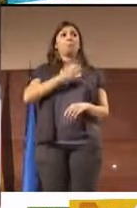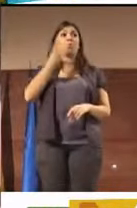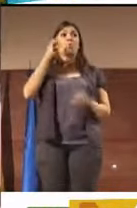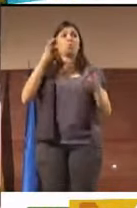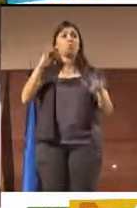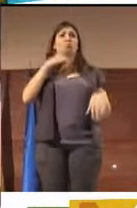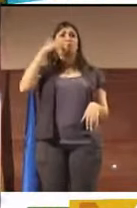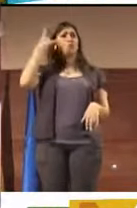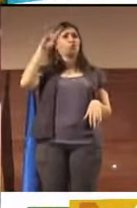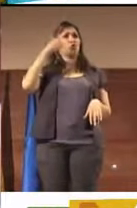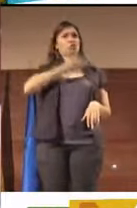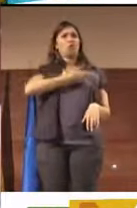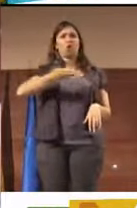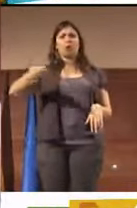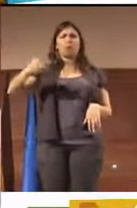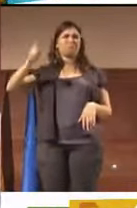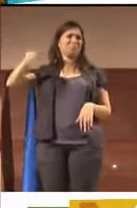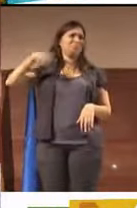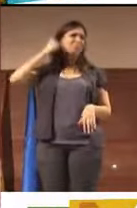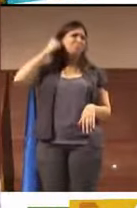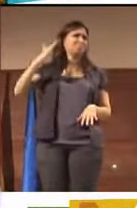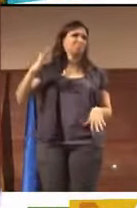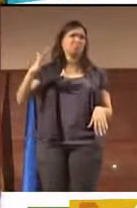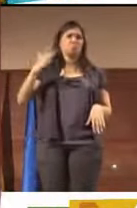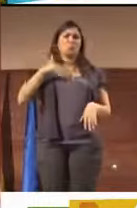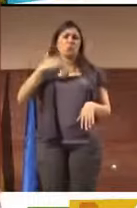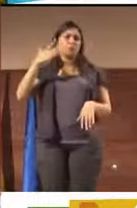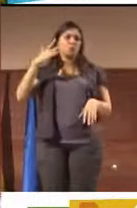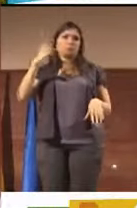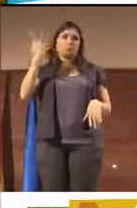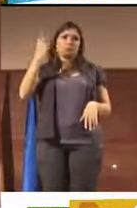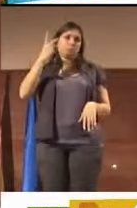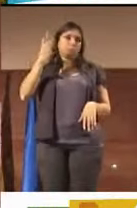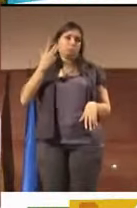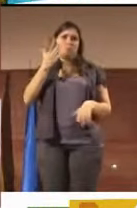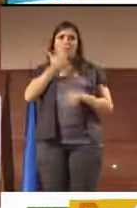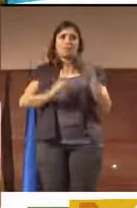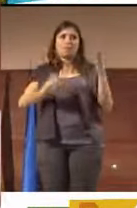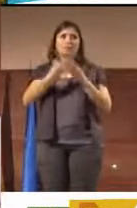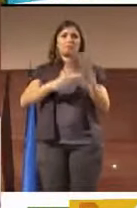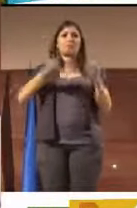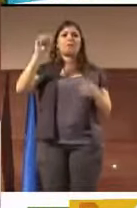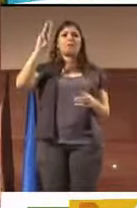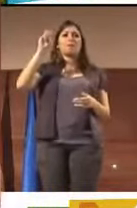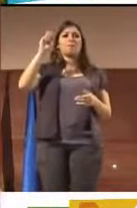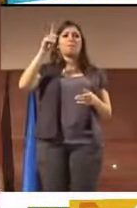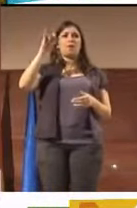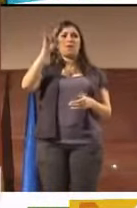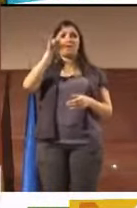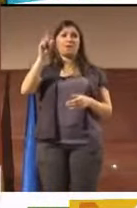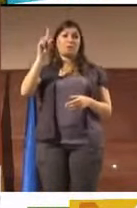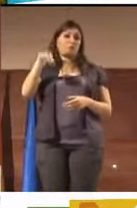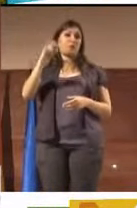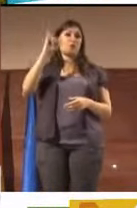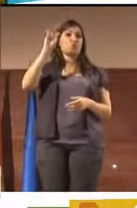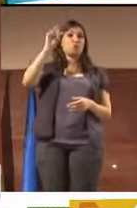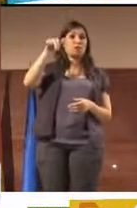un torero ejemplar, que ha tenido muchas cogidas, que era Padilla, Juan José